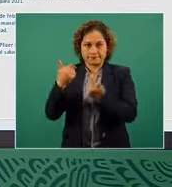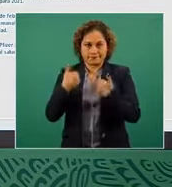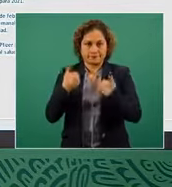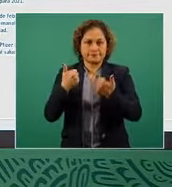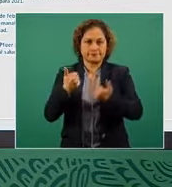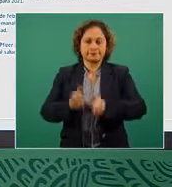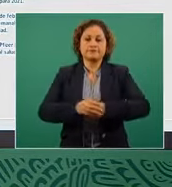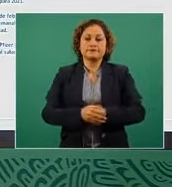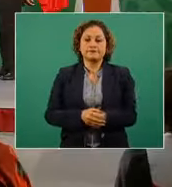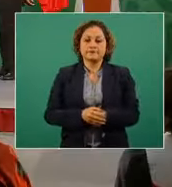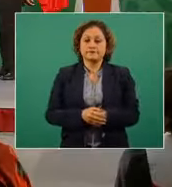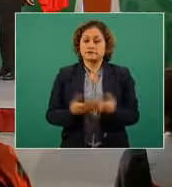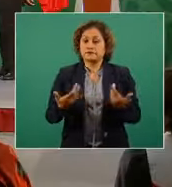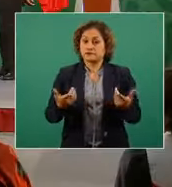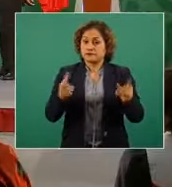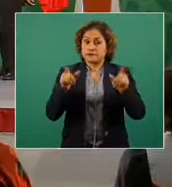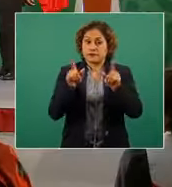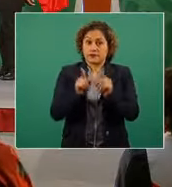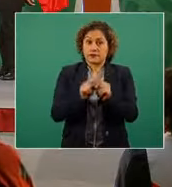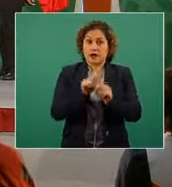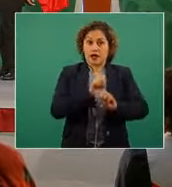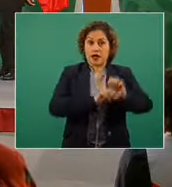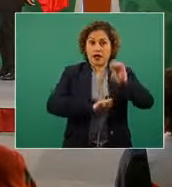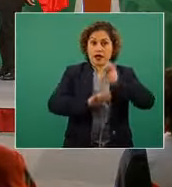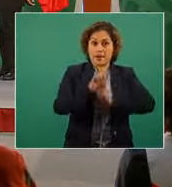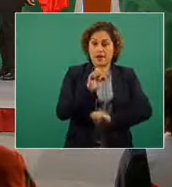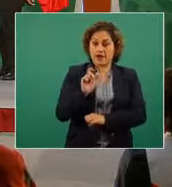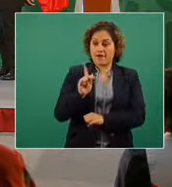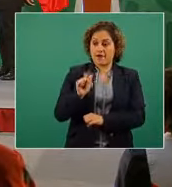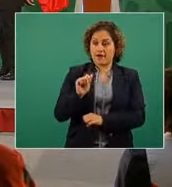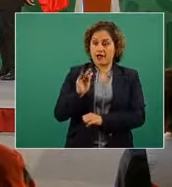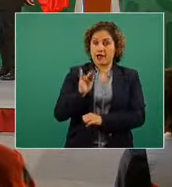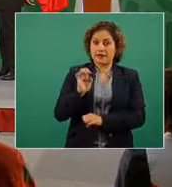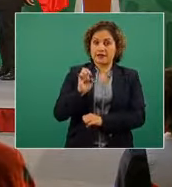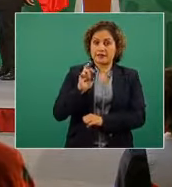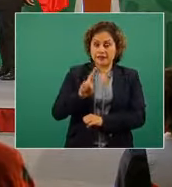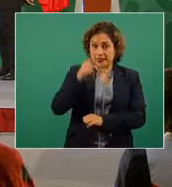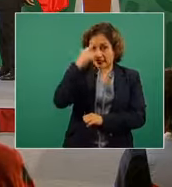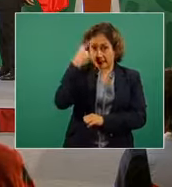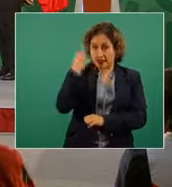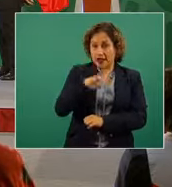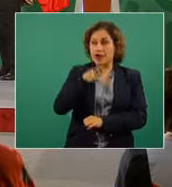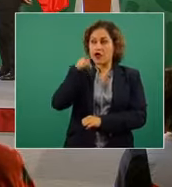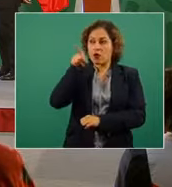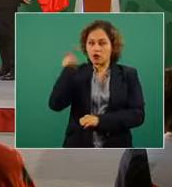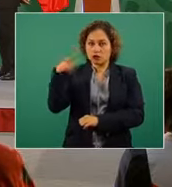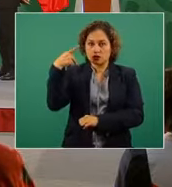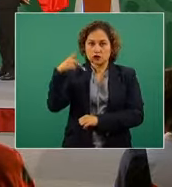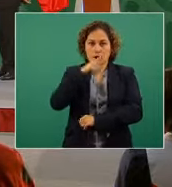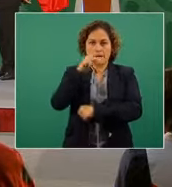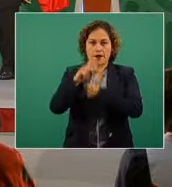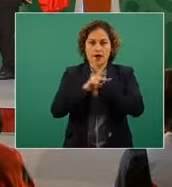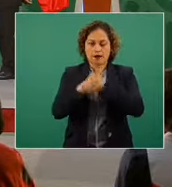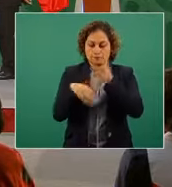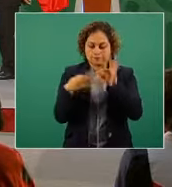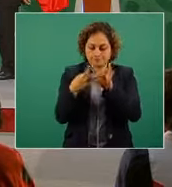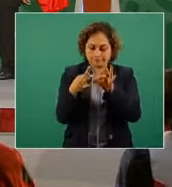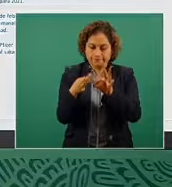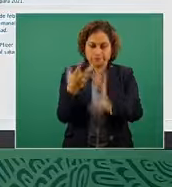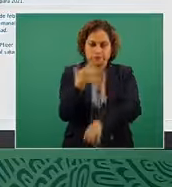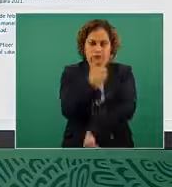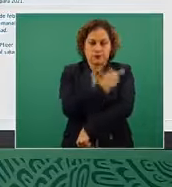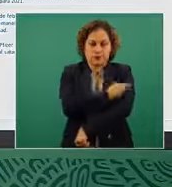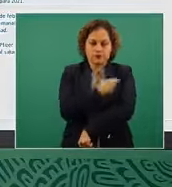apoyo de Pfizer México para la implementación exitosa del Plan Nacional de Vacunación, le envío un cordial